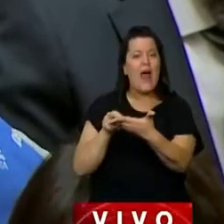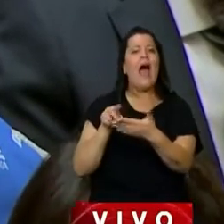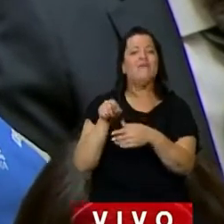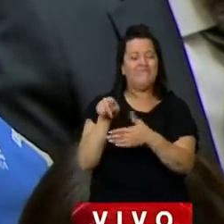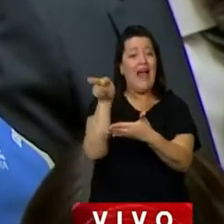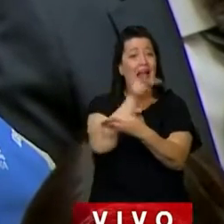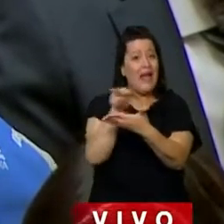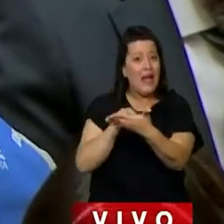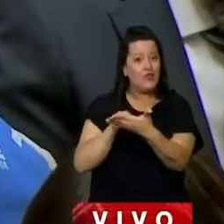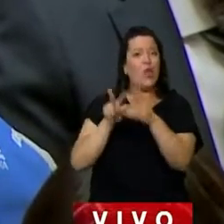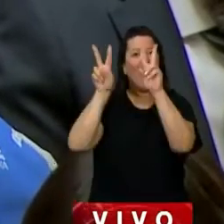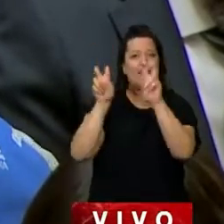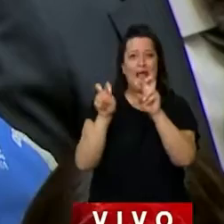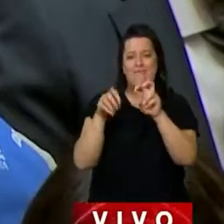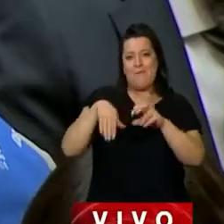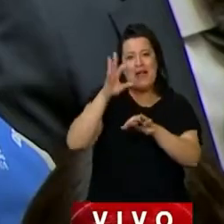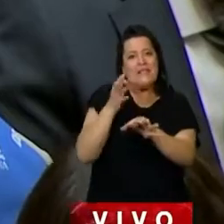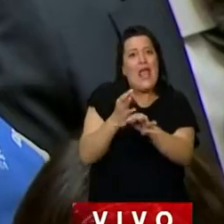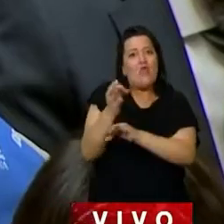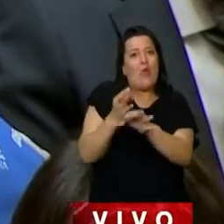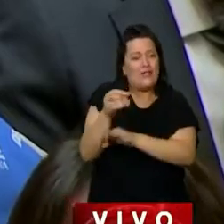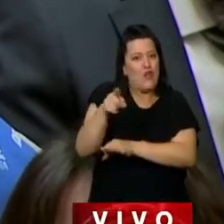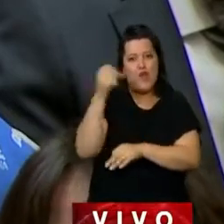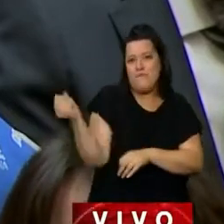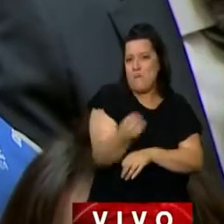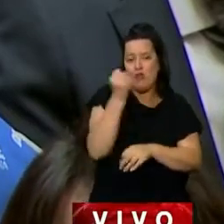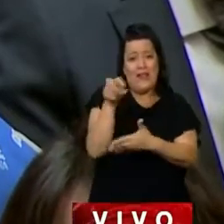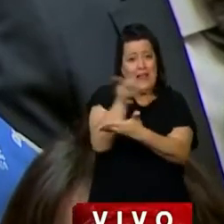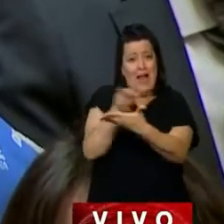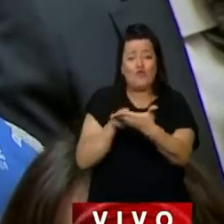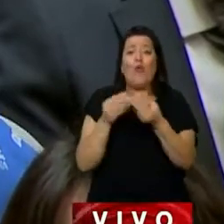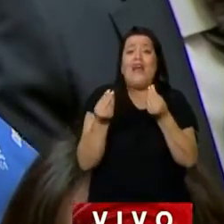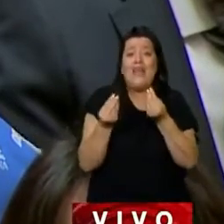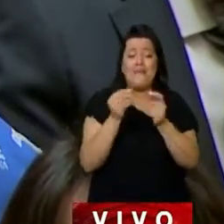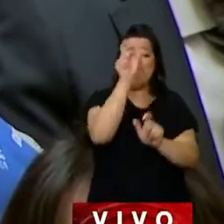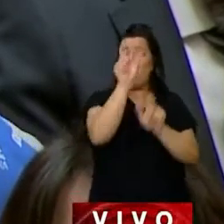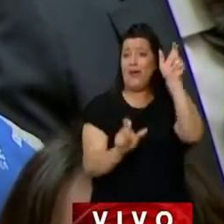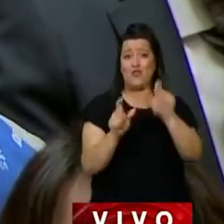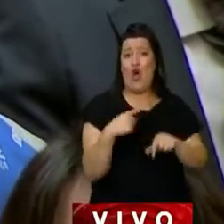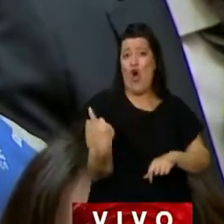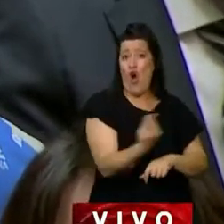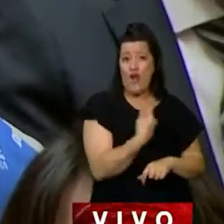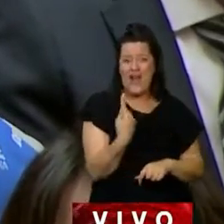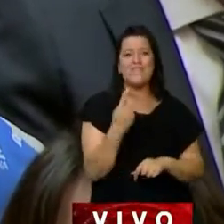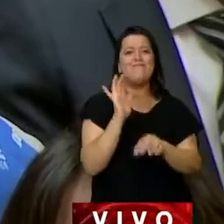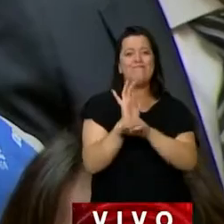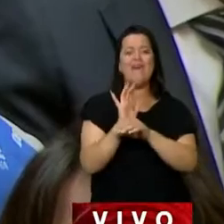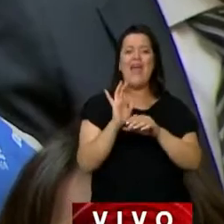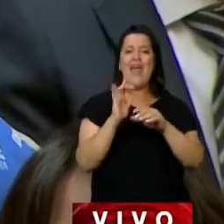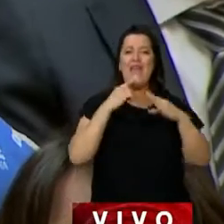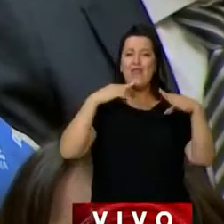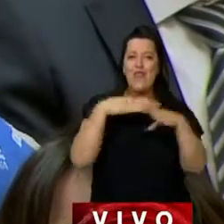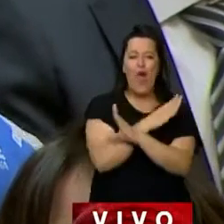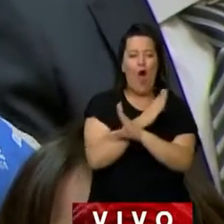recurso educativo y en eso somos los humanos en definitiva los que a través del lenguaje